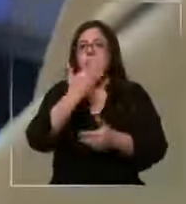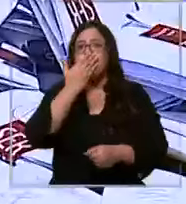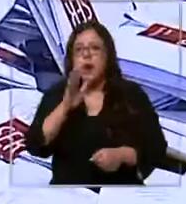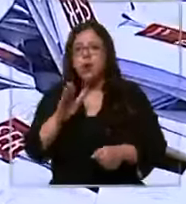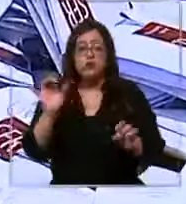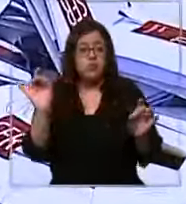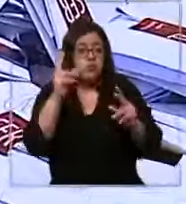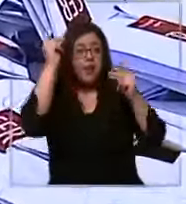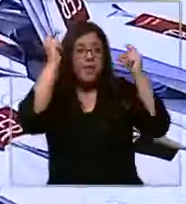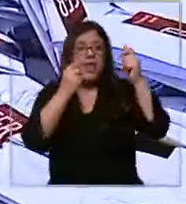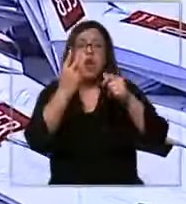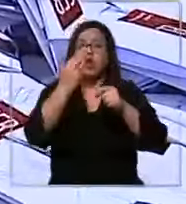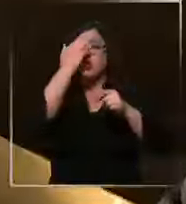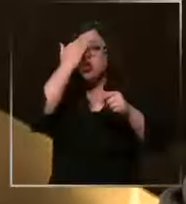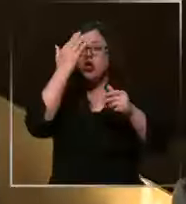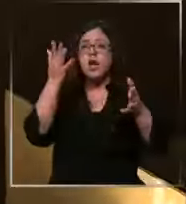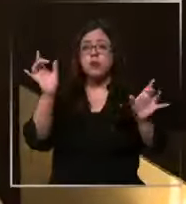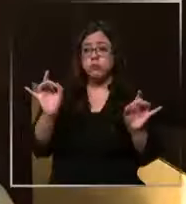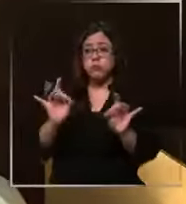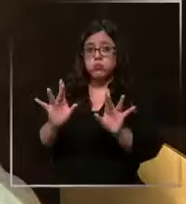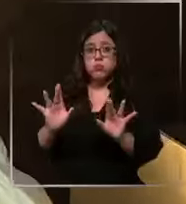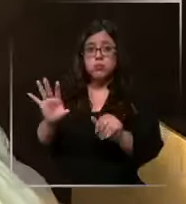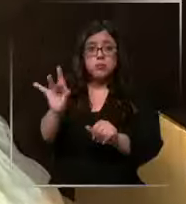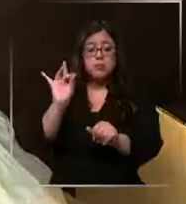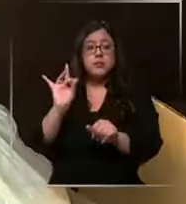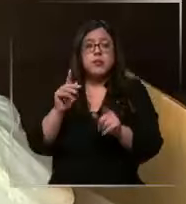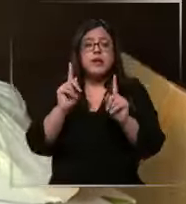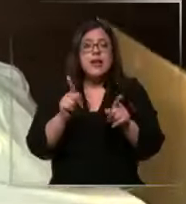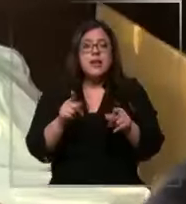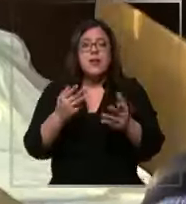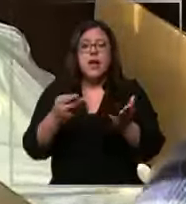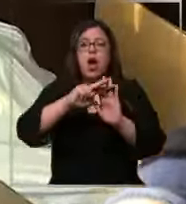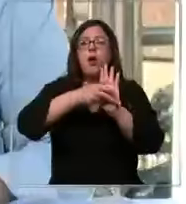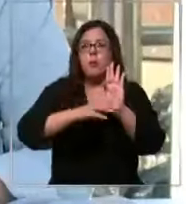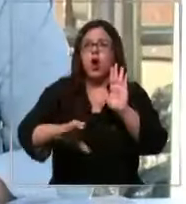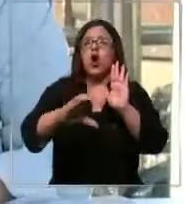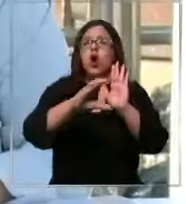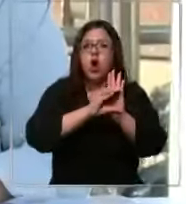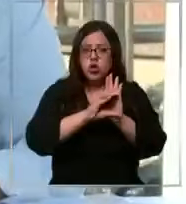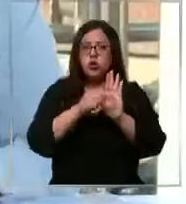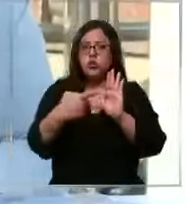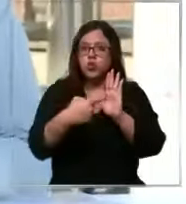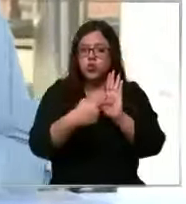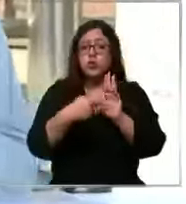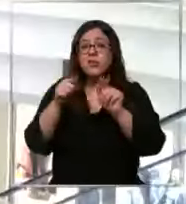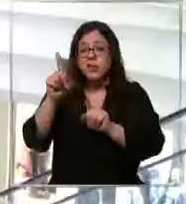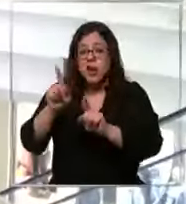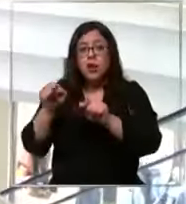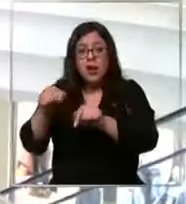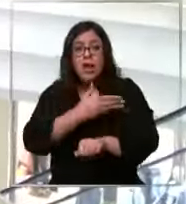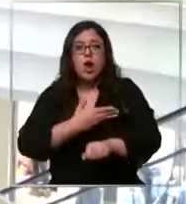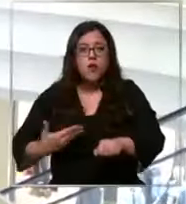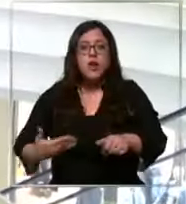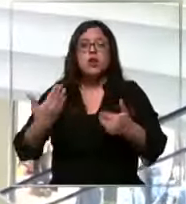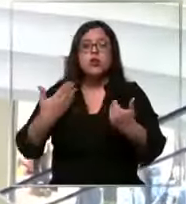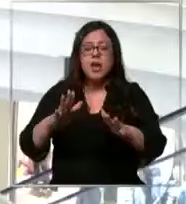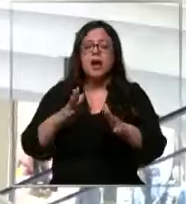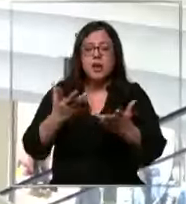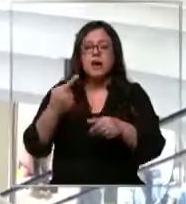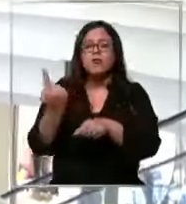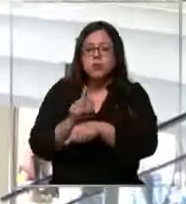esta idea de los 2 días se llega a concretar, debiese ser vía reforma constitucional, algo que el gobierno ya recogió y se abrirá